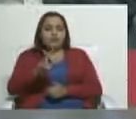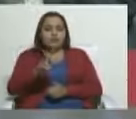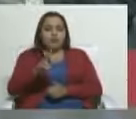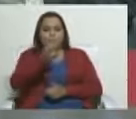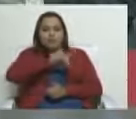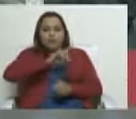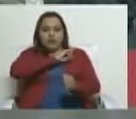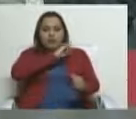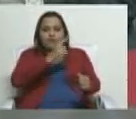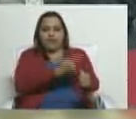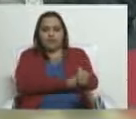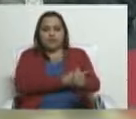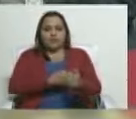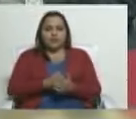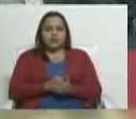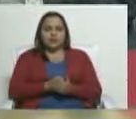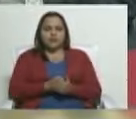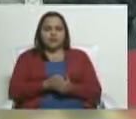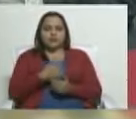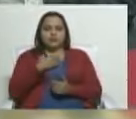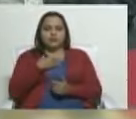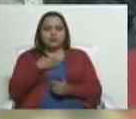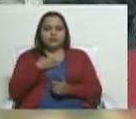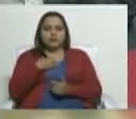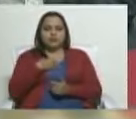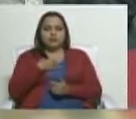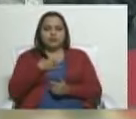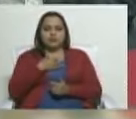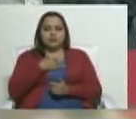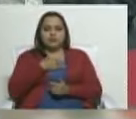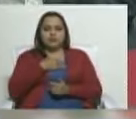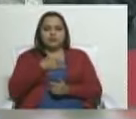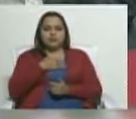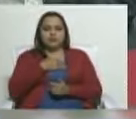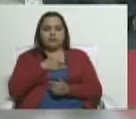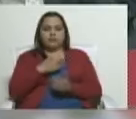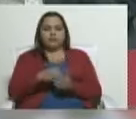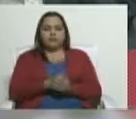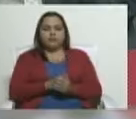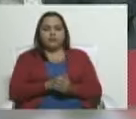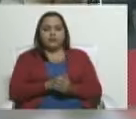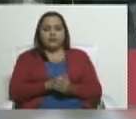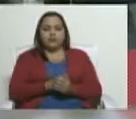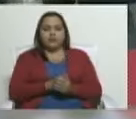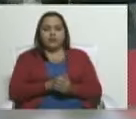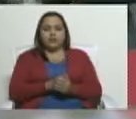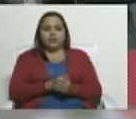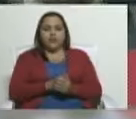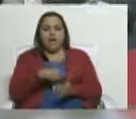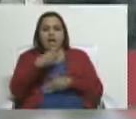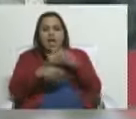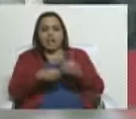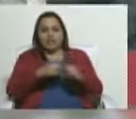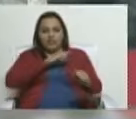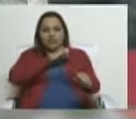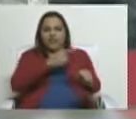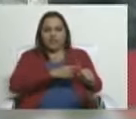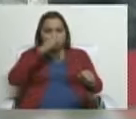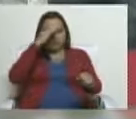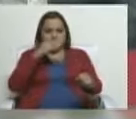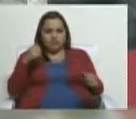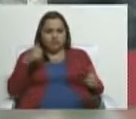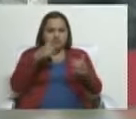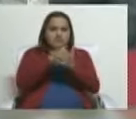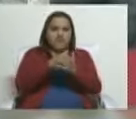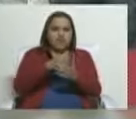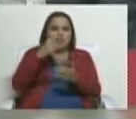fuerza. Las camisas pardas de Mussolini, de Hitler, logran el poder a través del choque de la fuerza. Las camisas negras